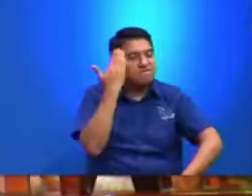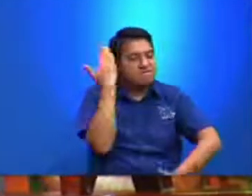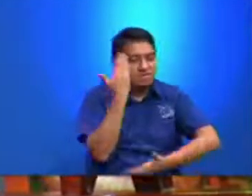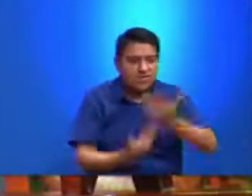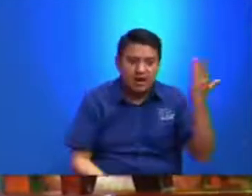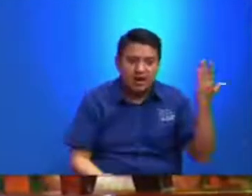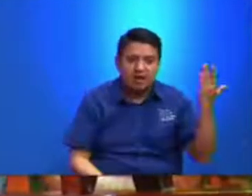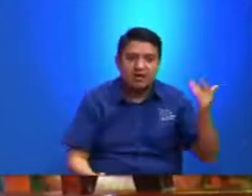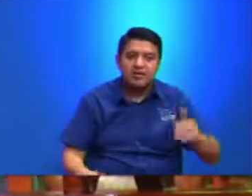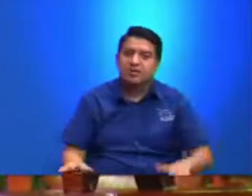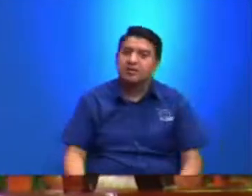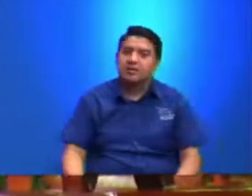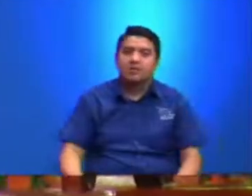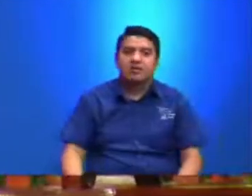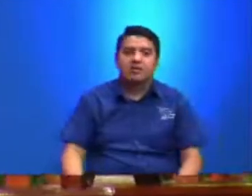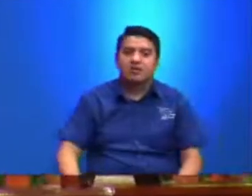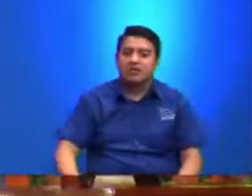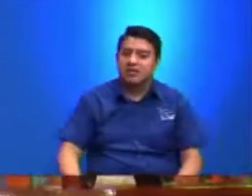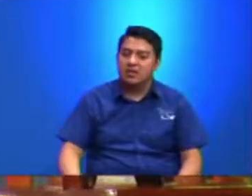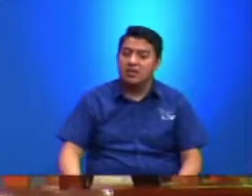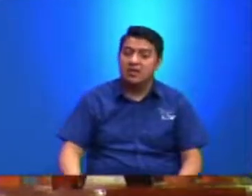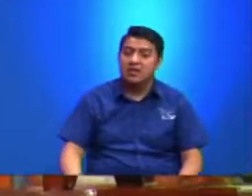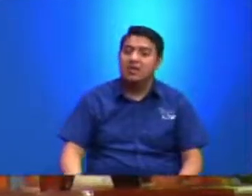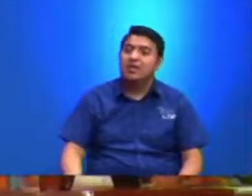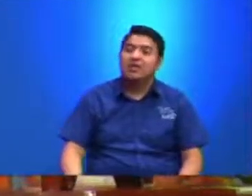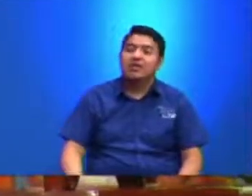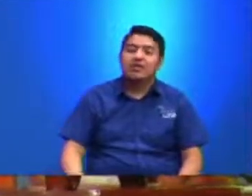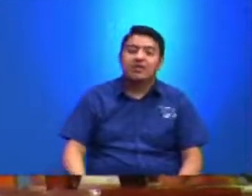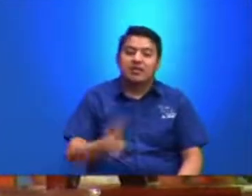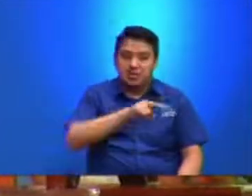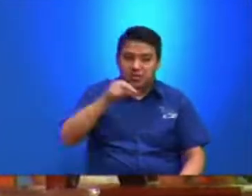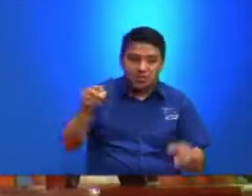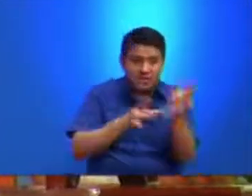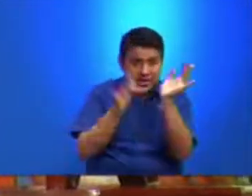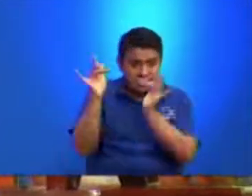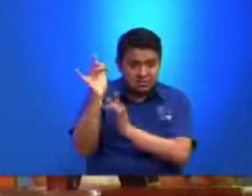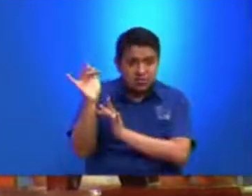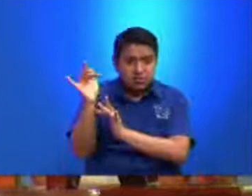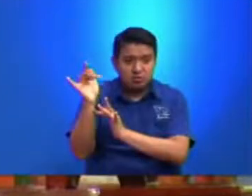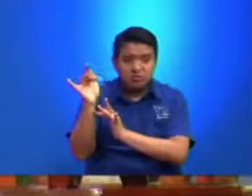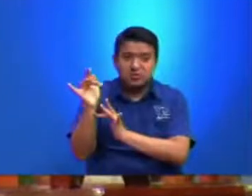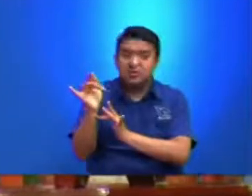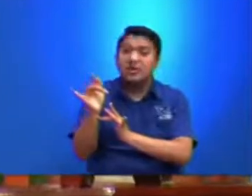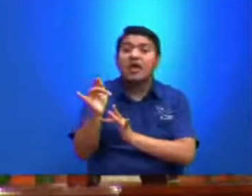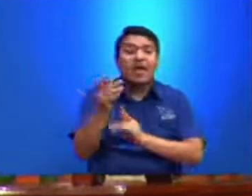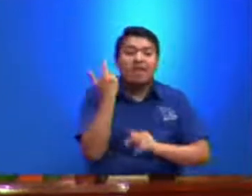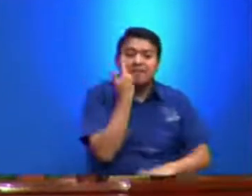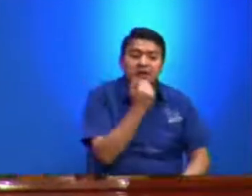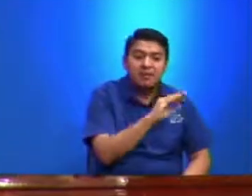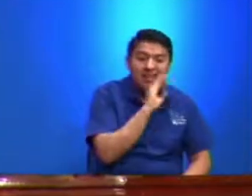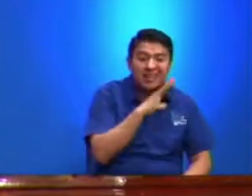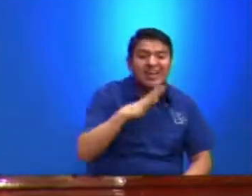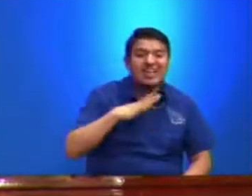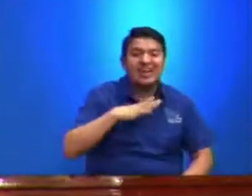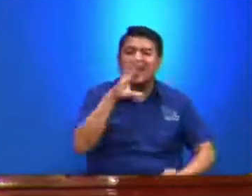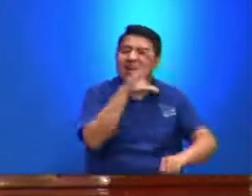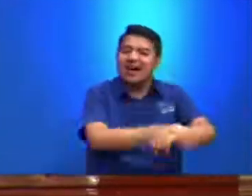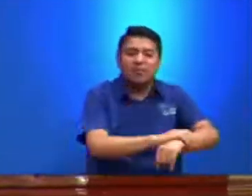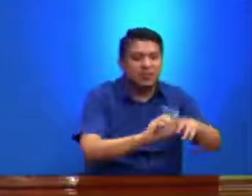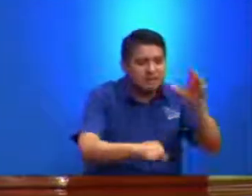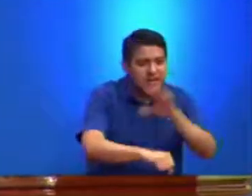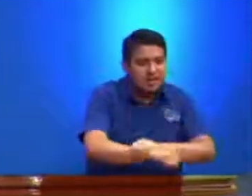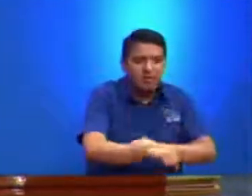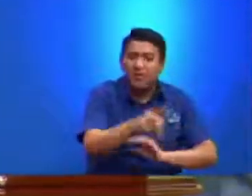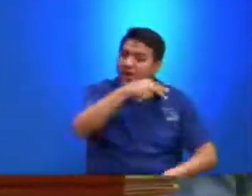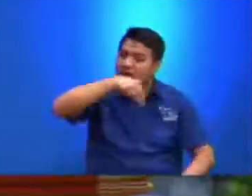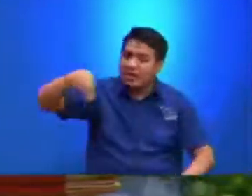azote del diablo sale y deja libre a aquellos que tienen cautivos en el nombre de Jesús. En